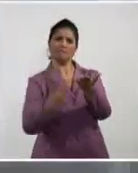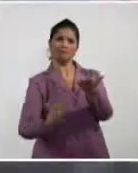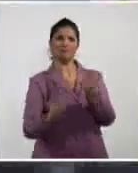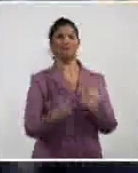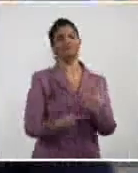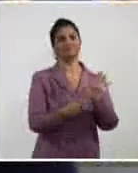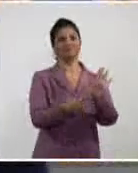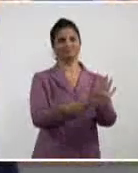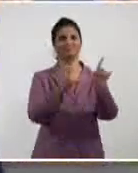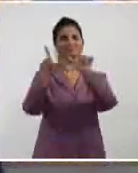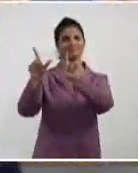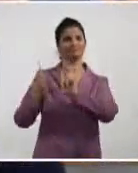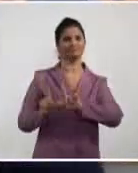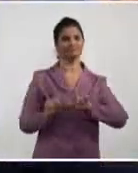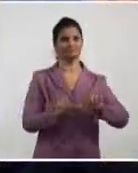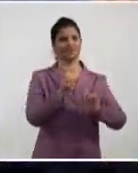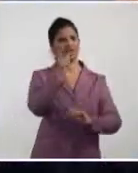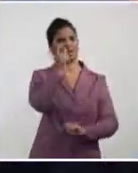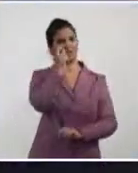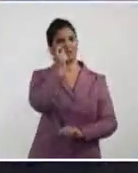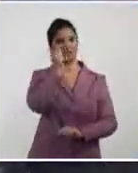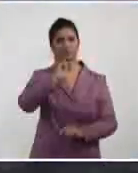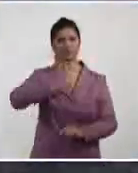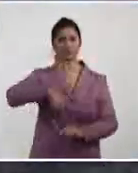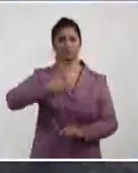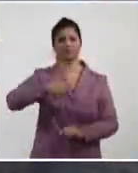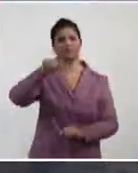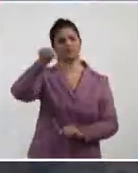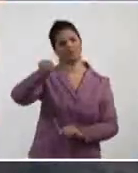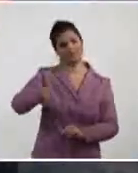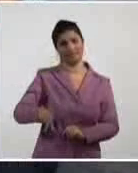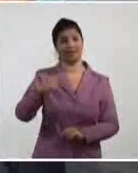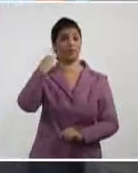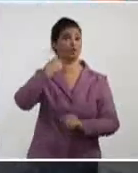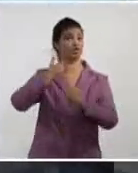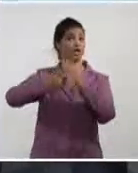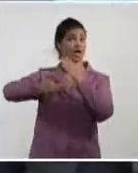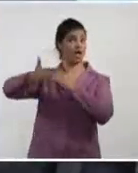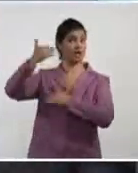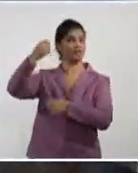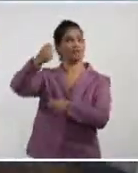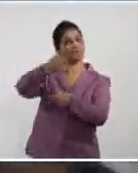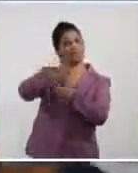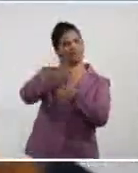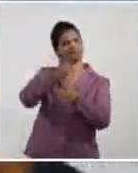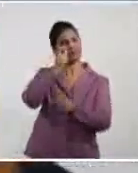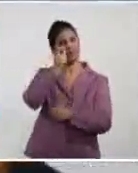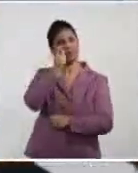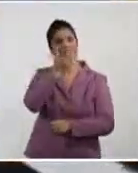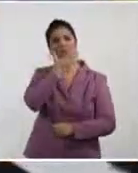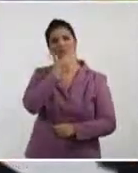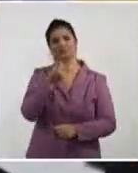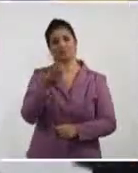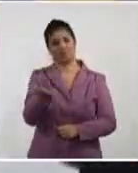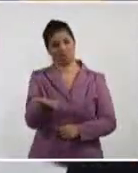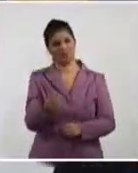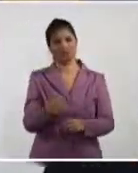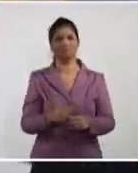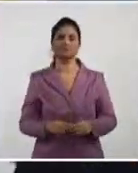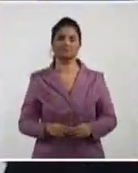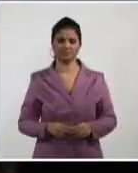muestra Renacer como expresión del valor artístico y sentimental del joven José Luis Colina, quien pincel en